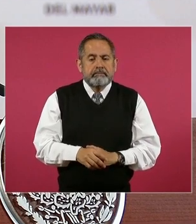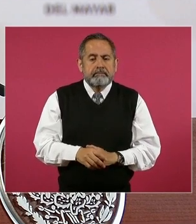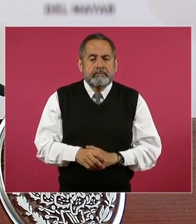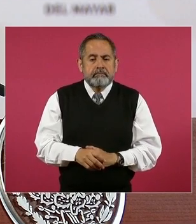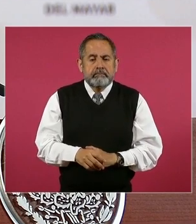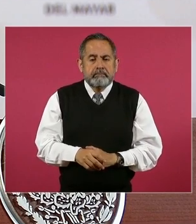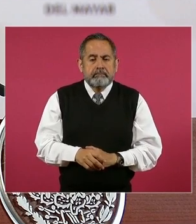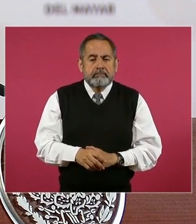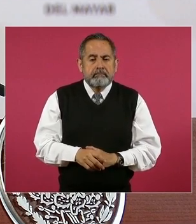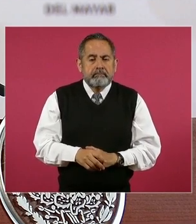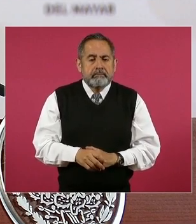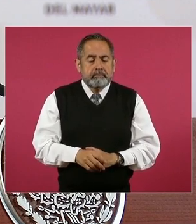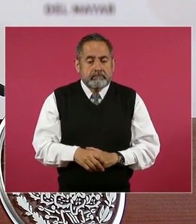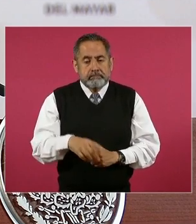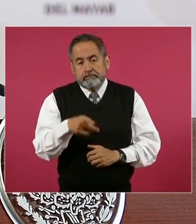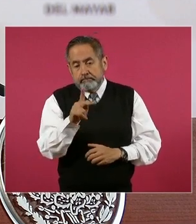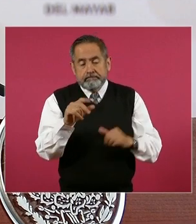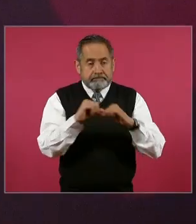estas